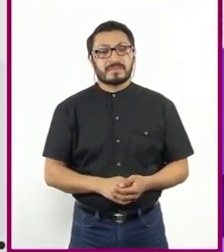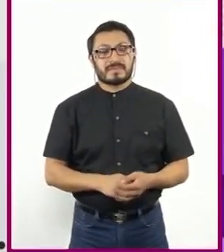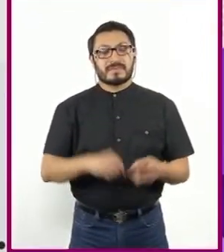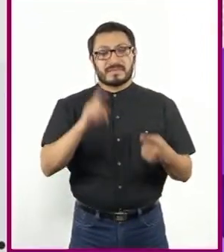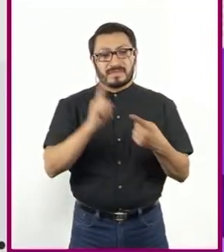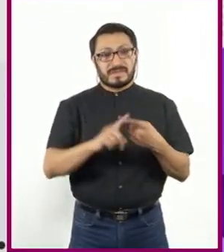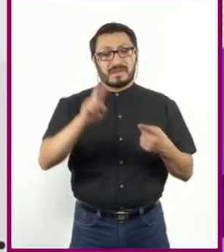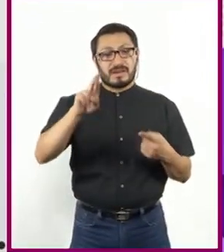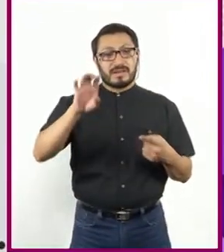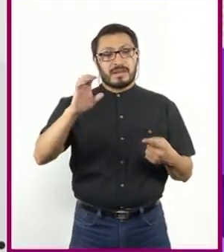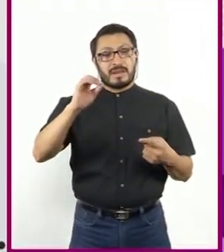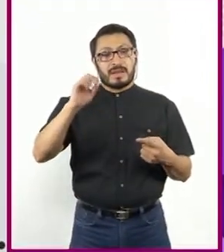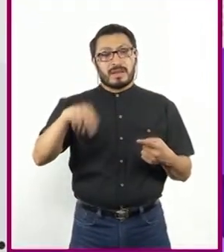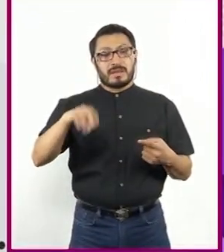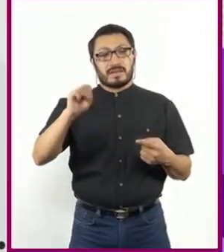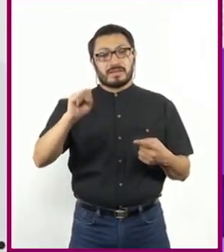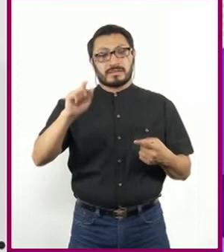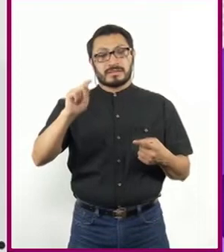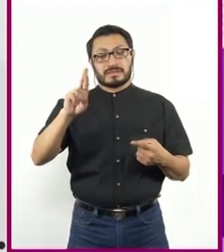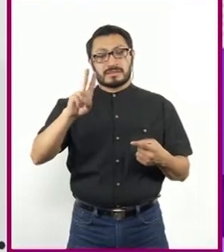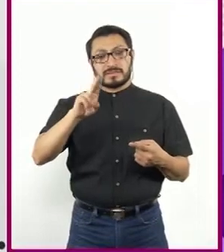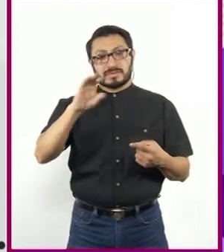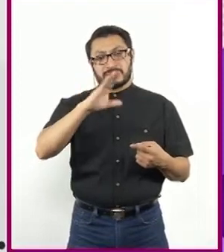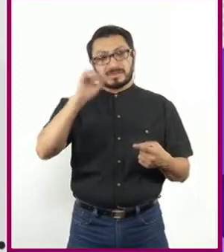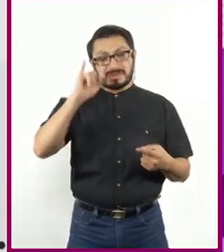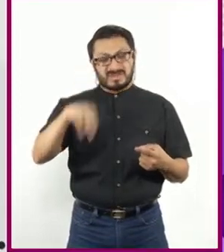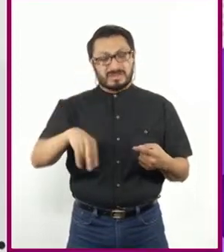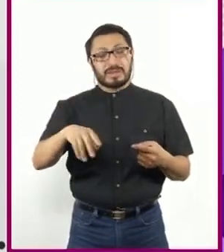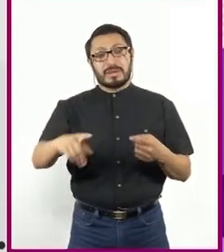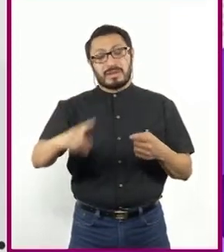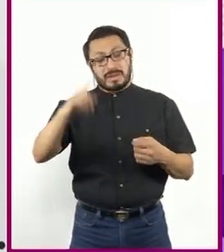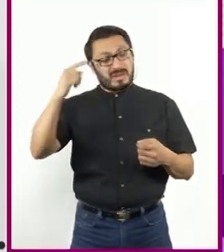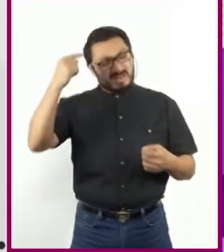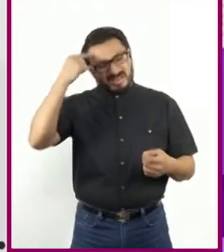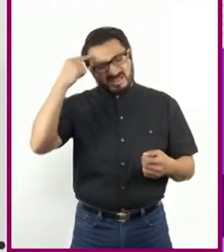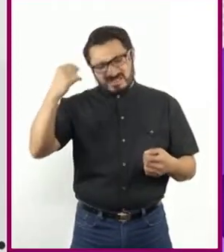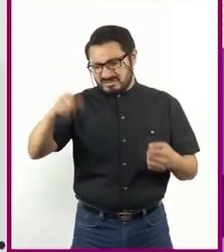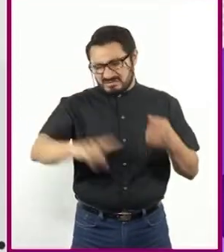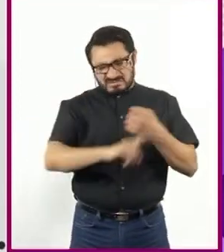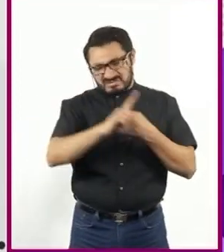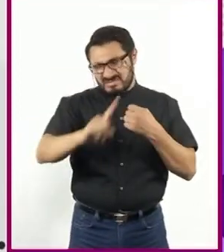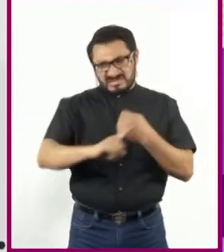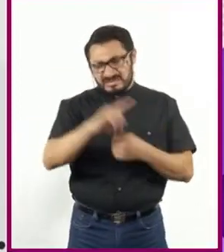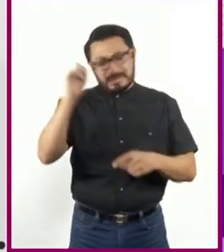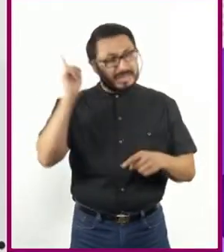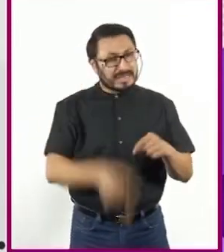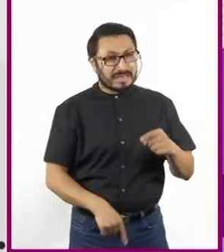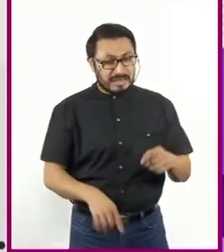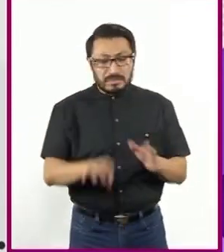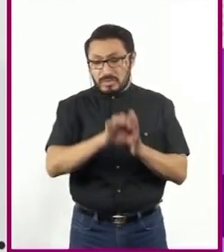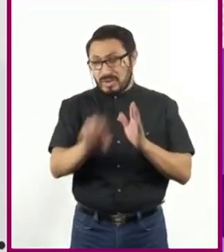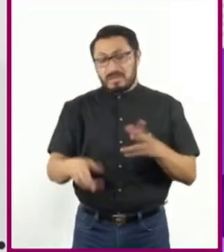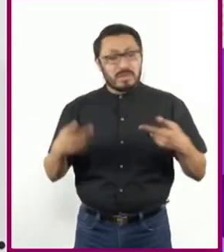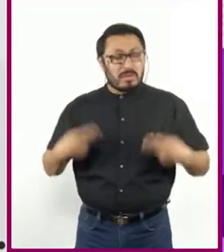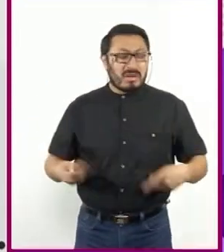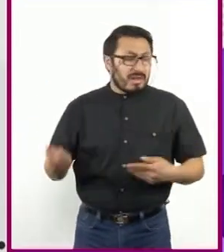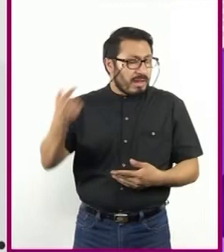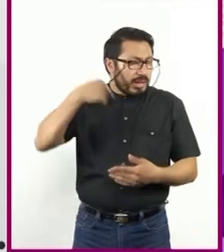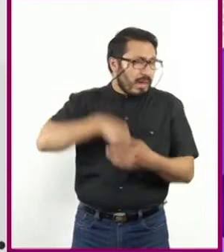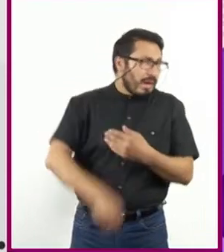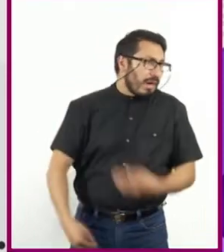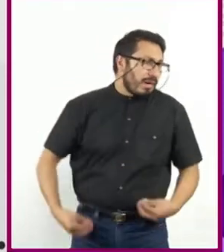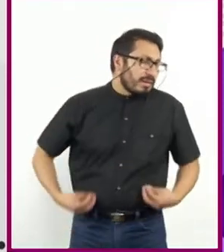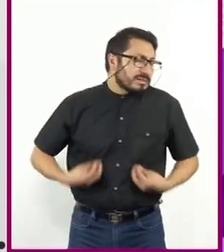La reconstrucción, superando los traumas generados por la violencia, por ejemplo, en personas que la han sufrido durante